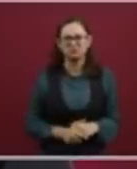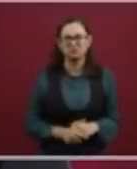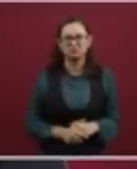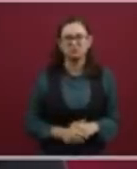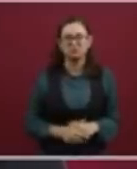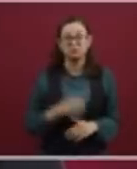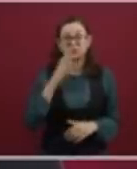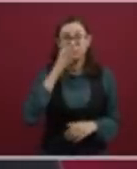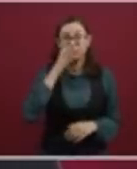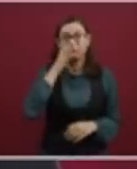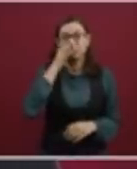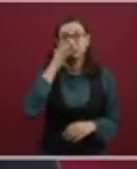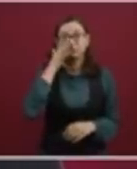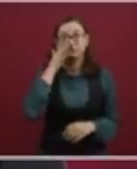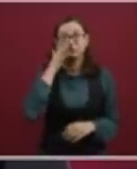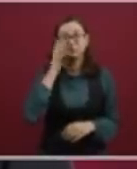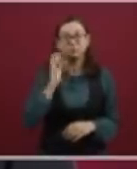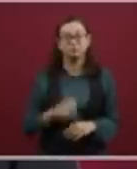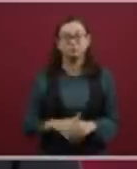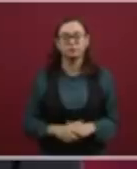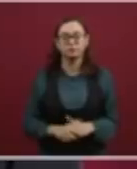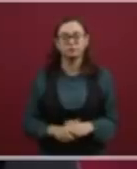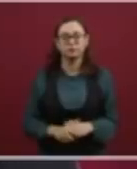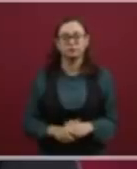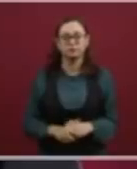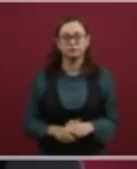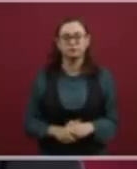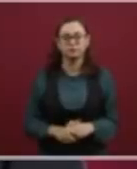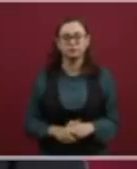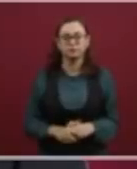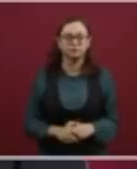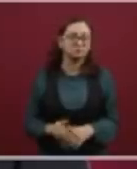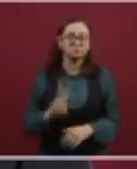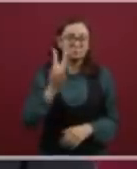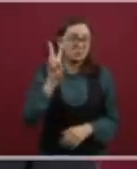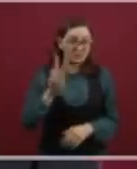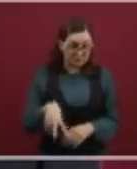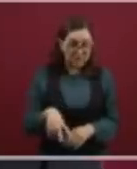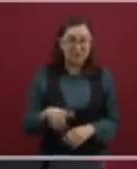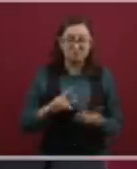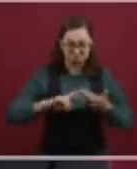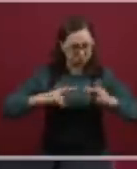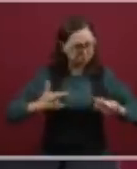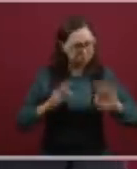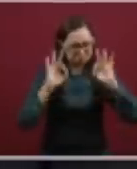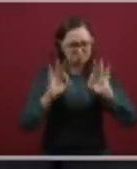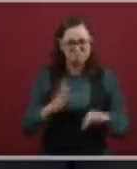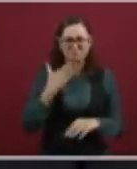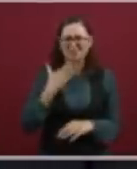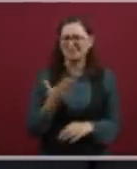Tan es así que hace poco